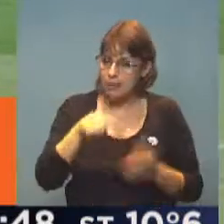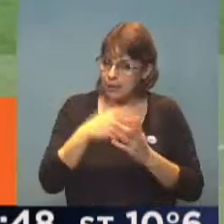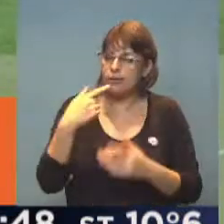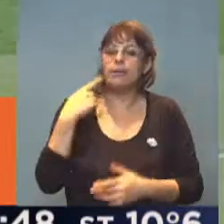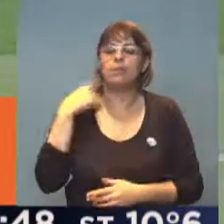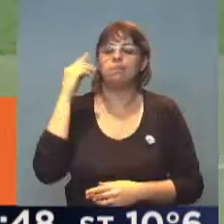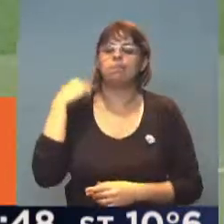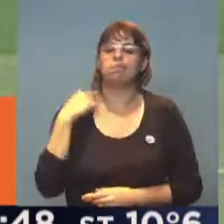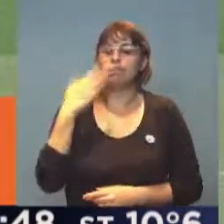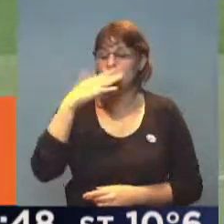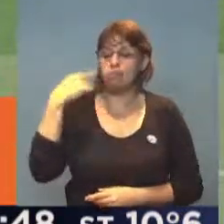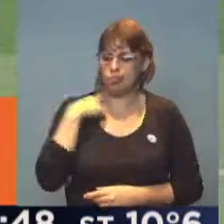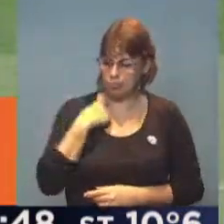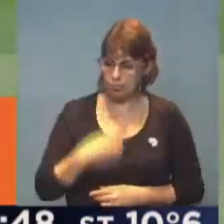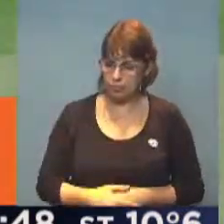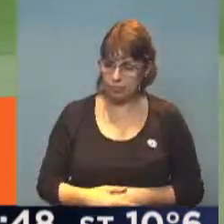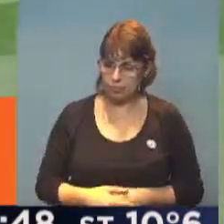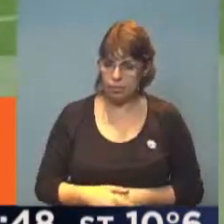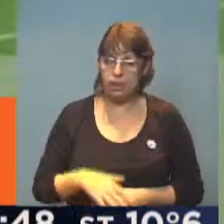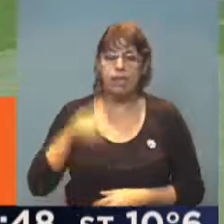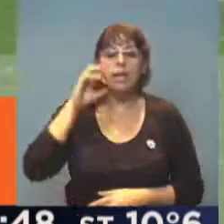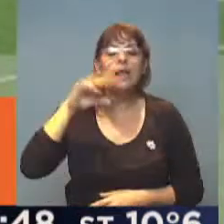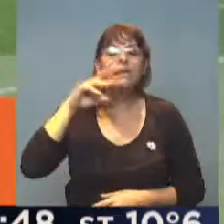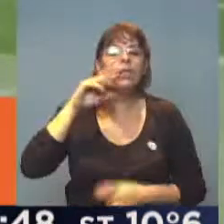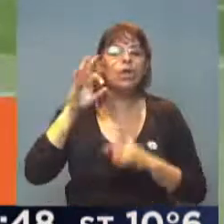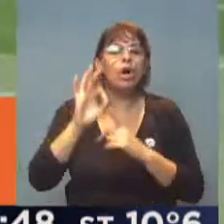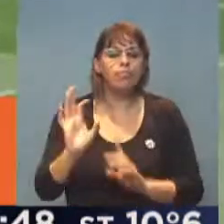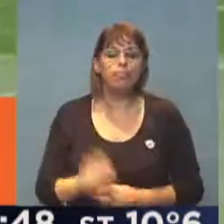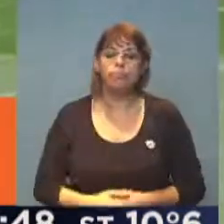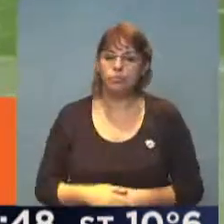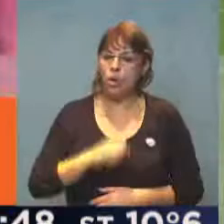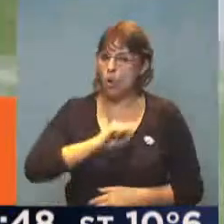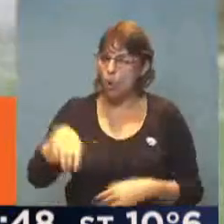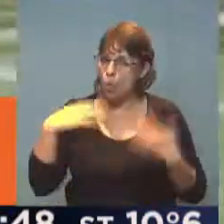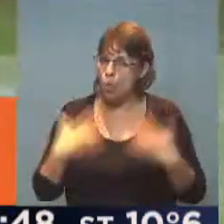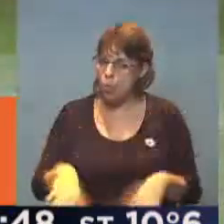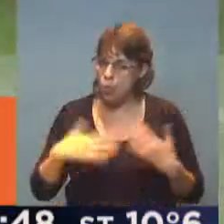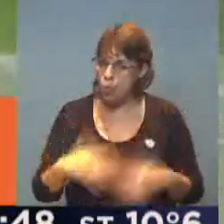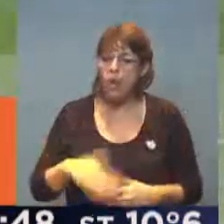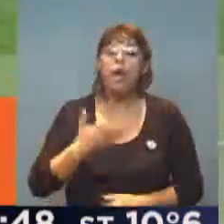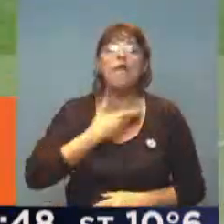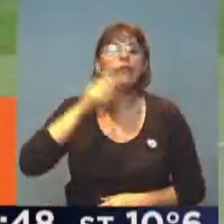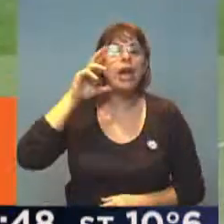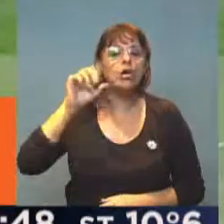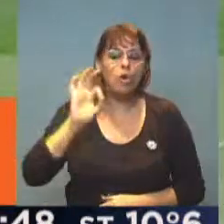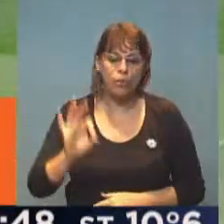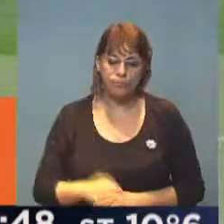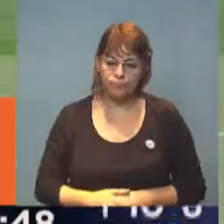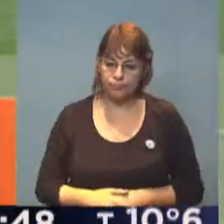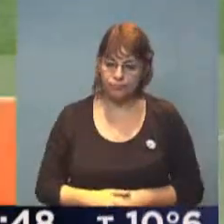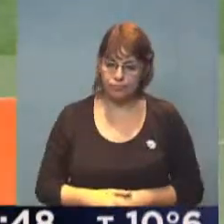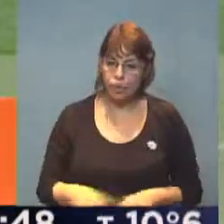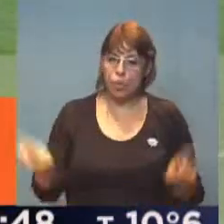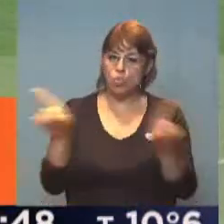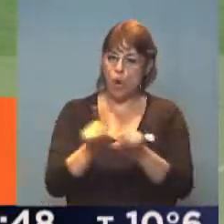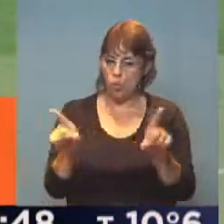todo. Fue el de Vicó, qué grande, ¿eh? Golazo el de Daniel Franco para